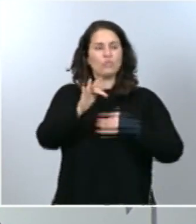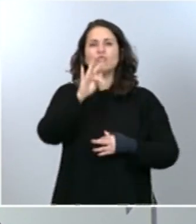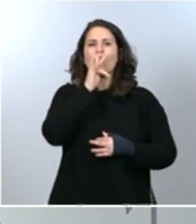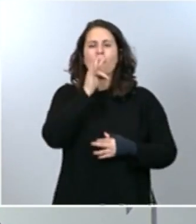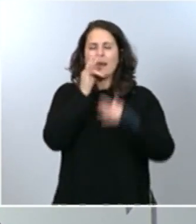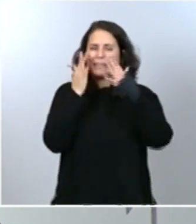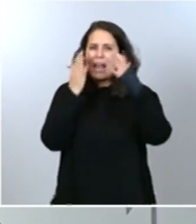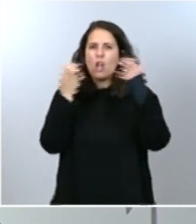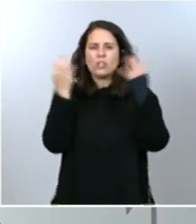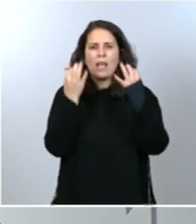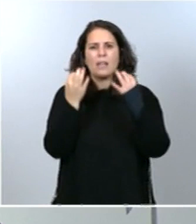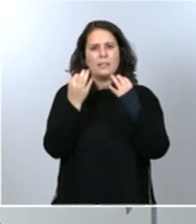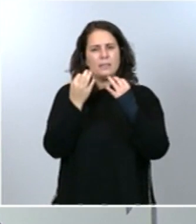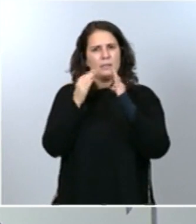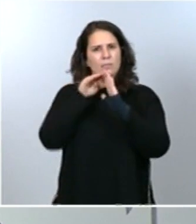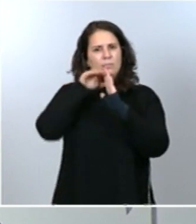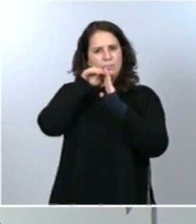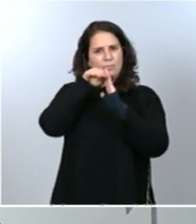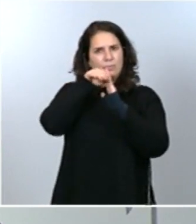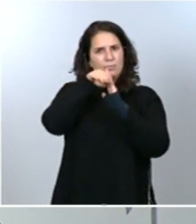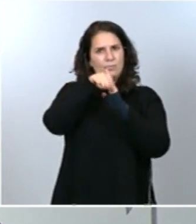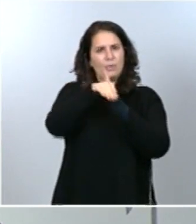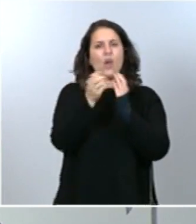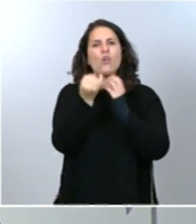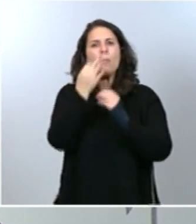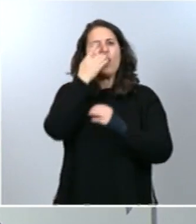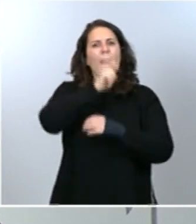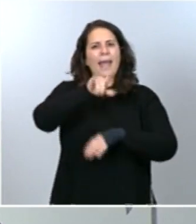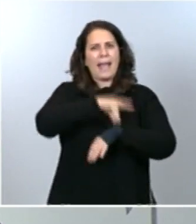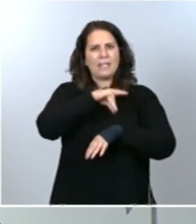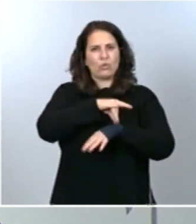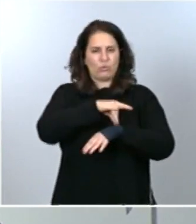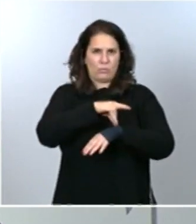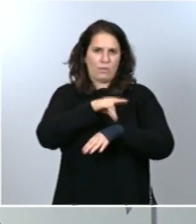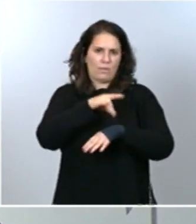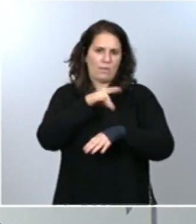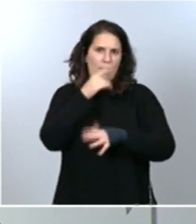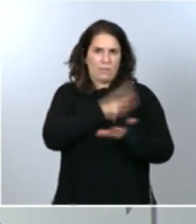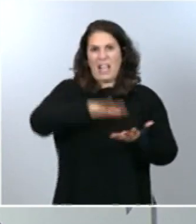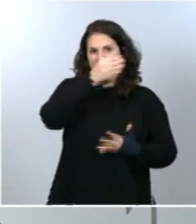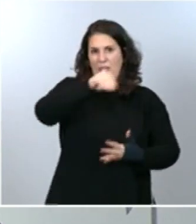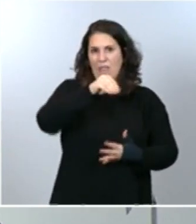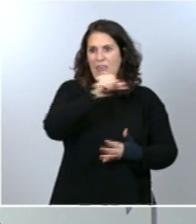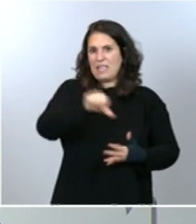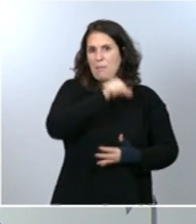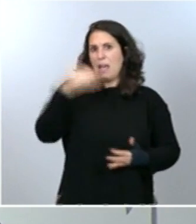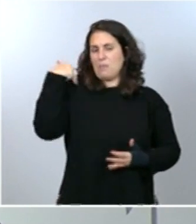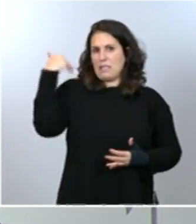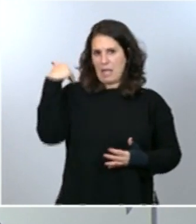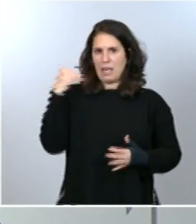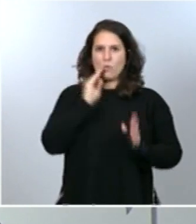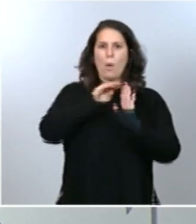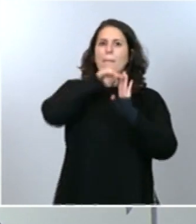de las cifras de número es decir de incidencia acumulada que vivimos las semanas pasadas estos incrementos de los